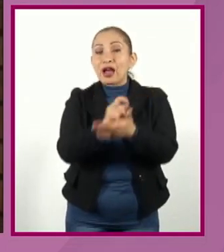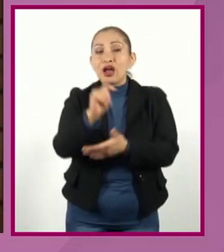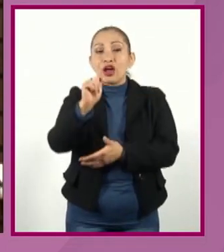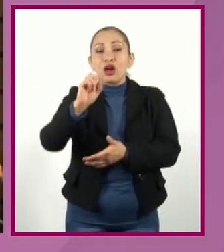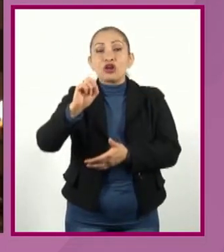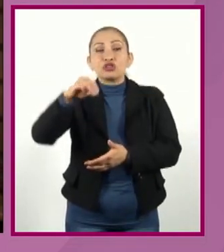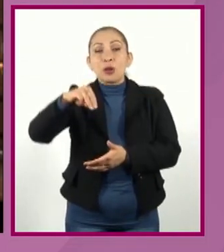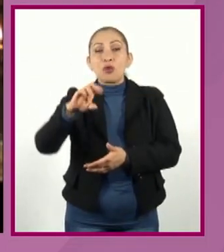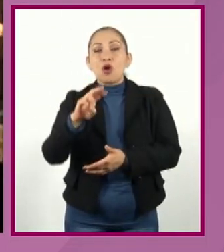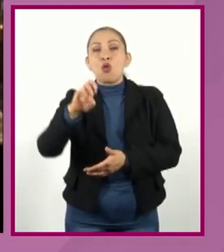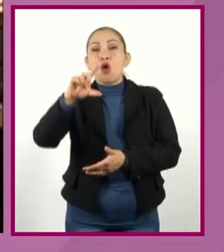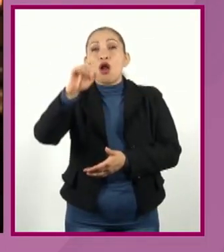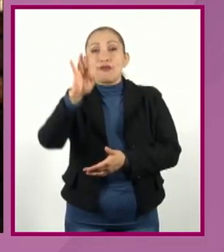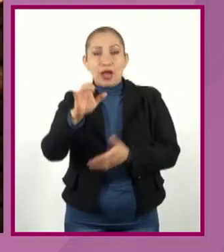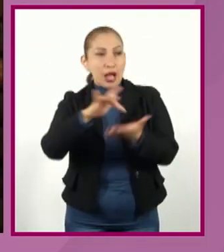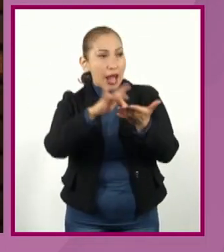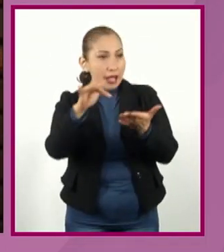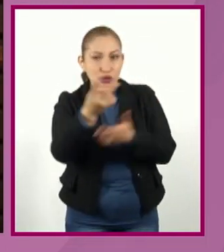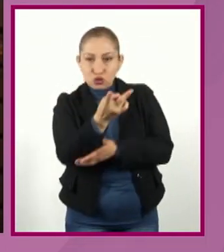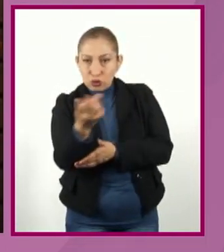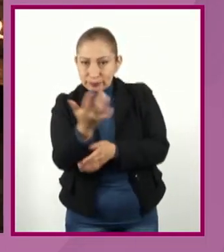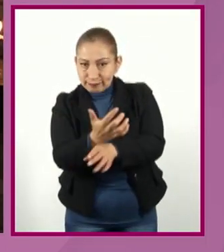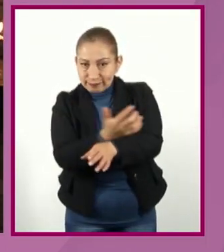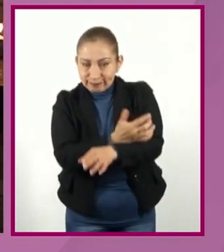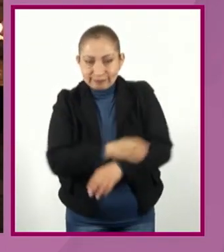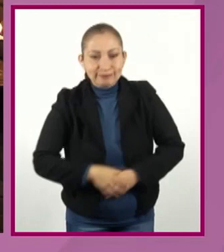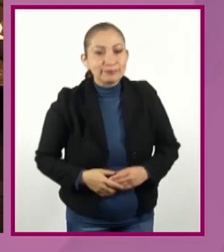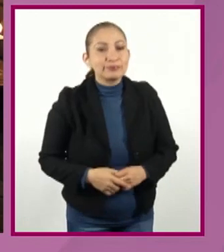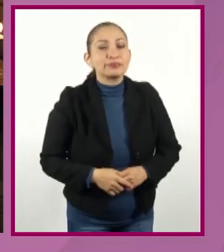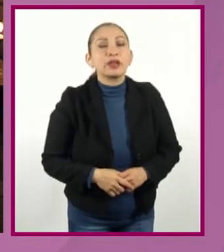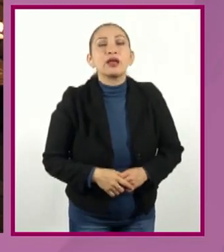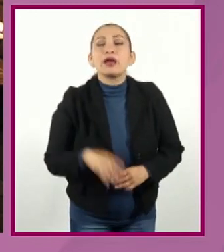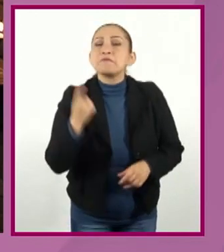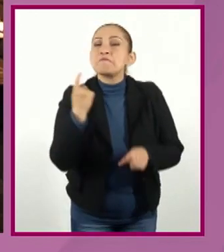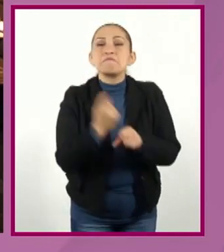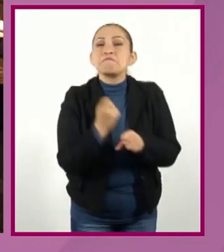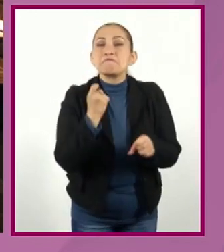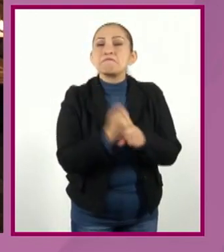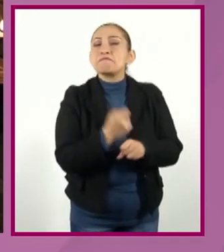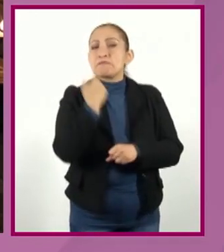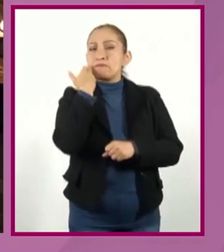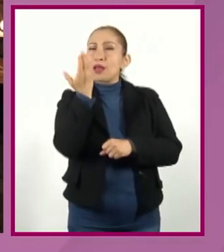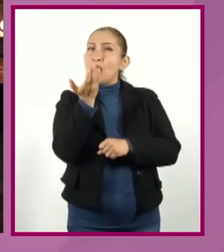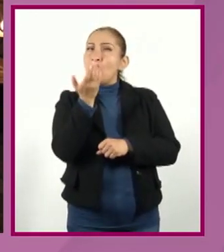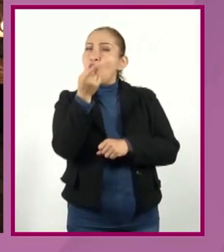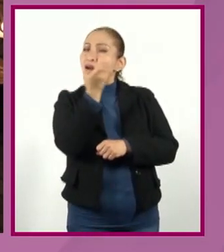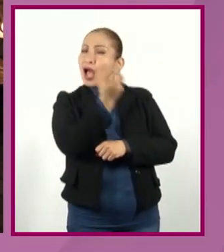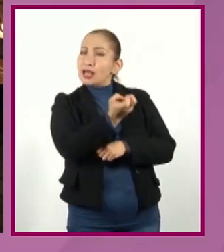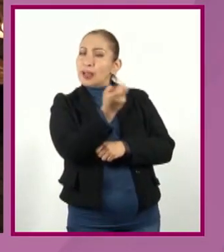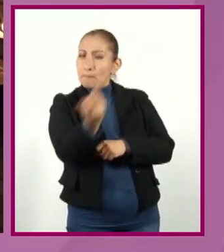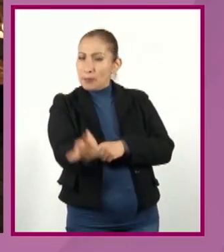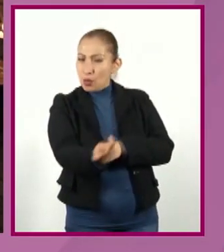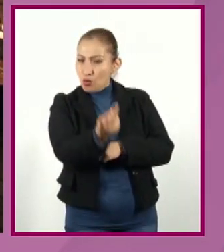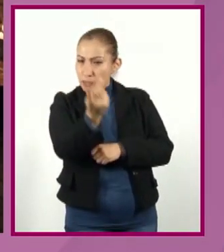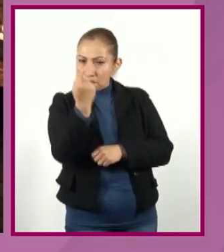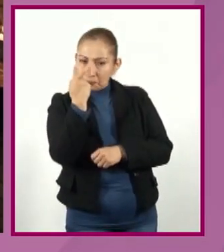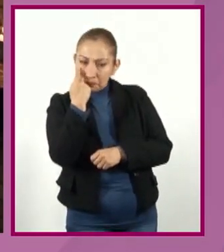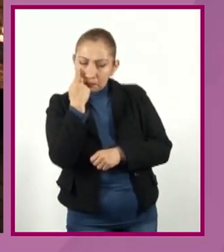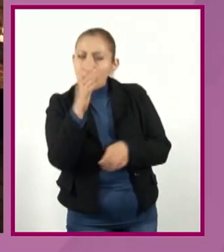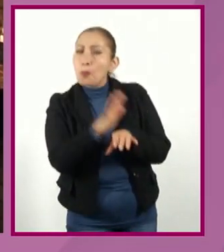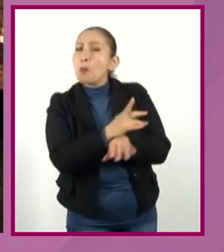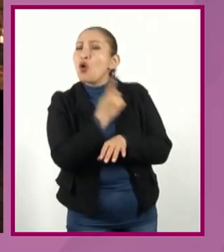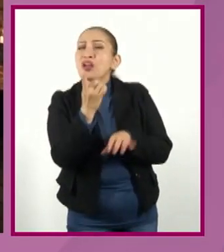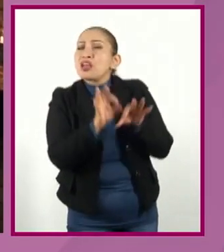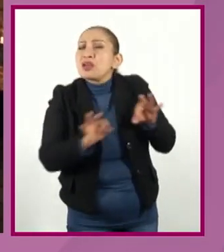Wolfe. Gracias por acompañarnos. Para empezar, quiero partir de la siguiente pregunta. ¿Por qué